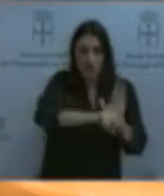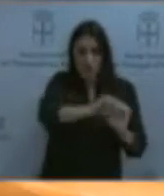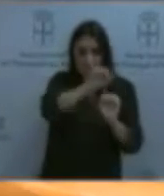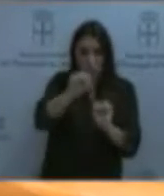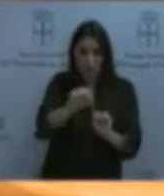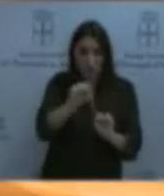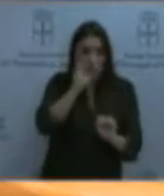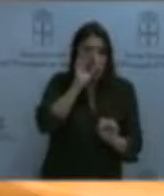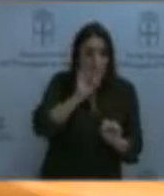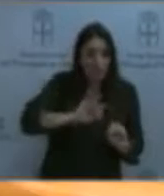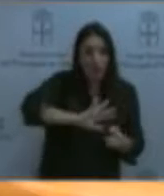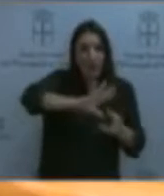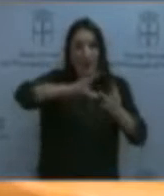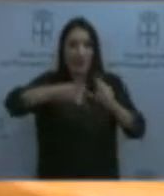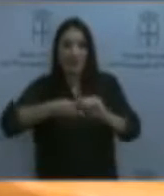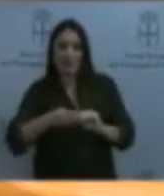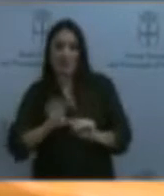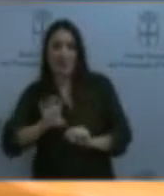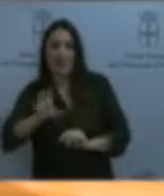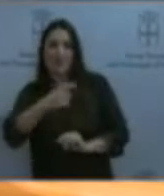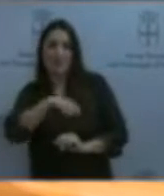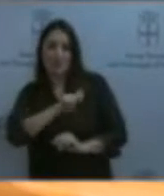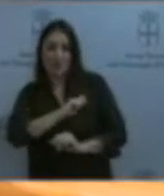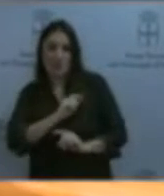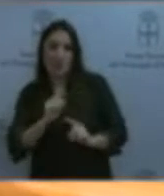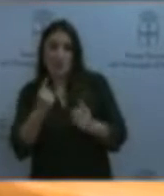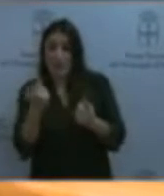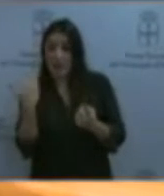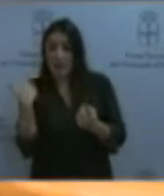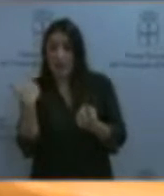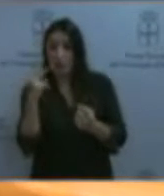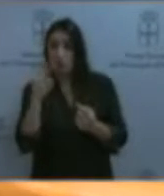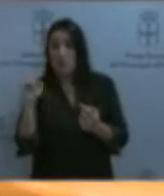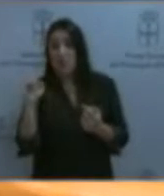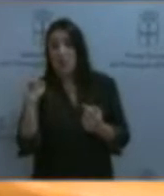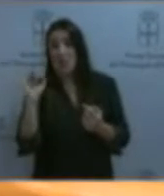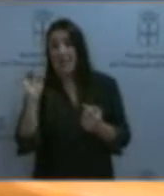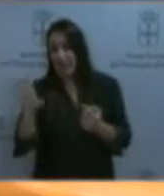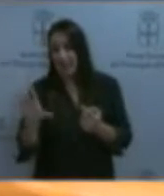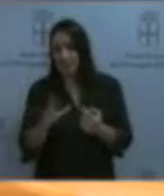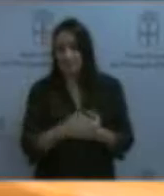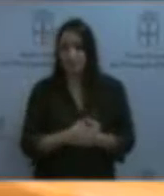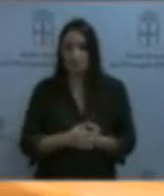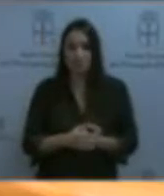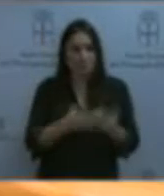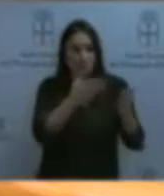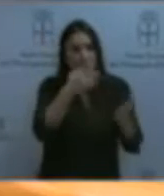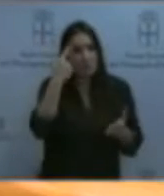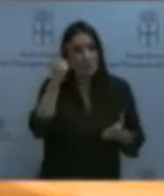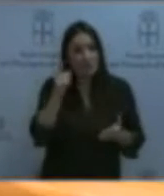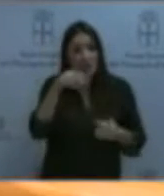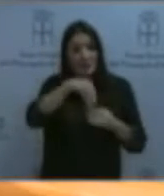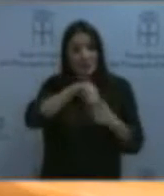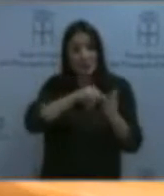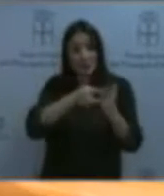a la estatal vigente, que es reciente, desde el año 2015. Sabe usted que en ese sistema